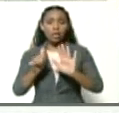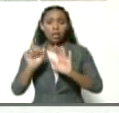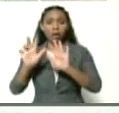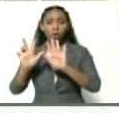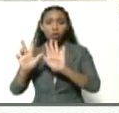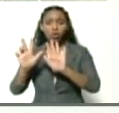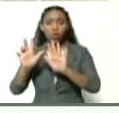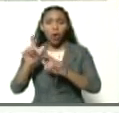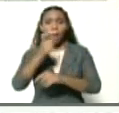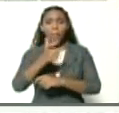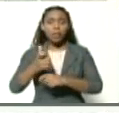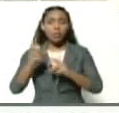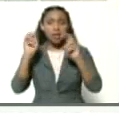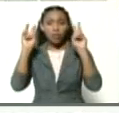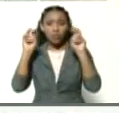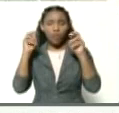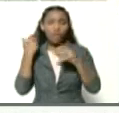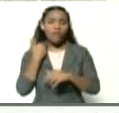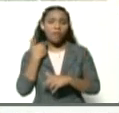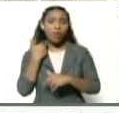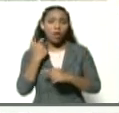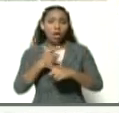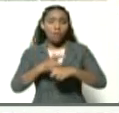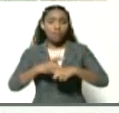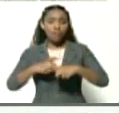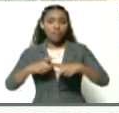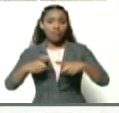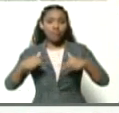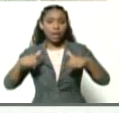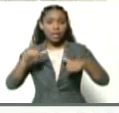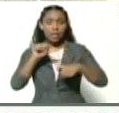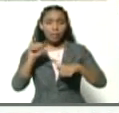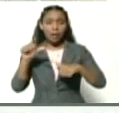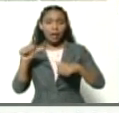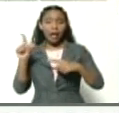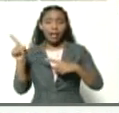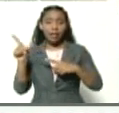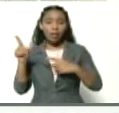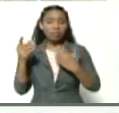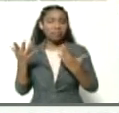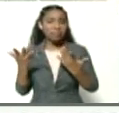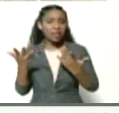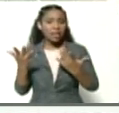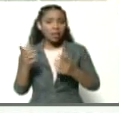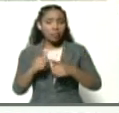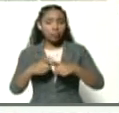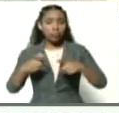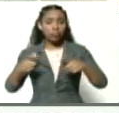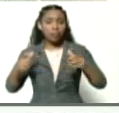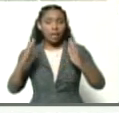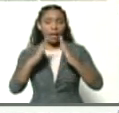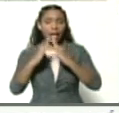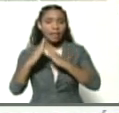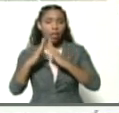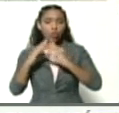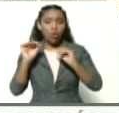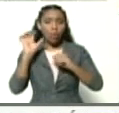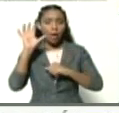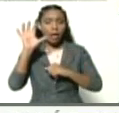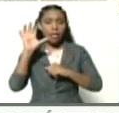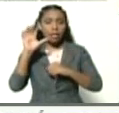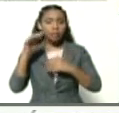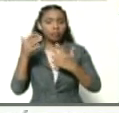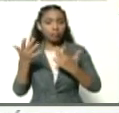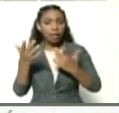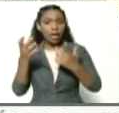9.468 casos nuevos. El crecimiento de casos de esta semana ha sido a expensas del aumento de casos en todo el país, con la